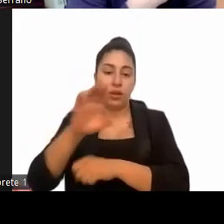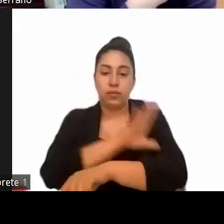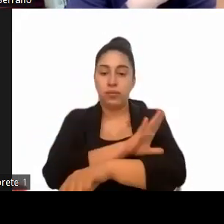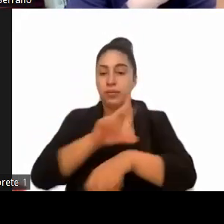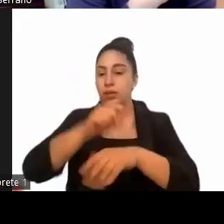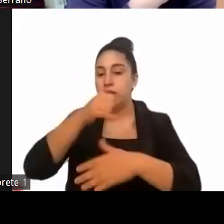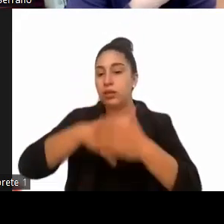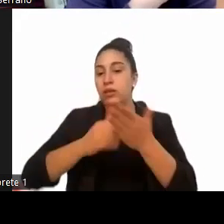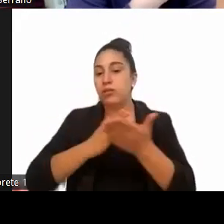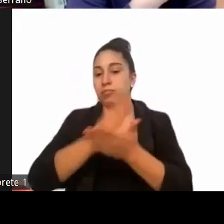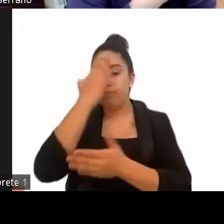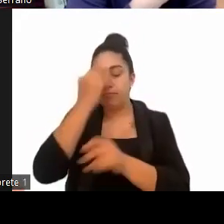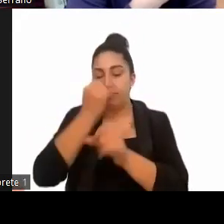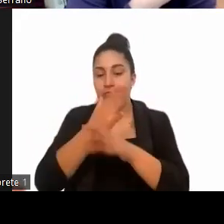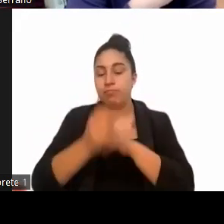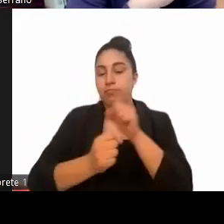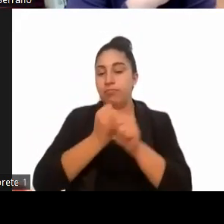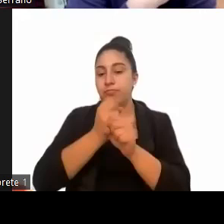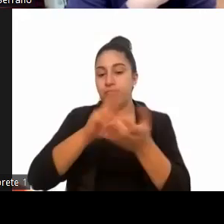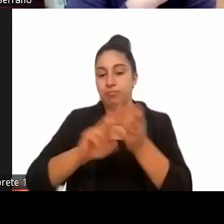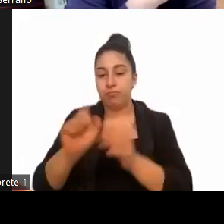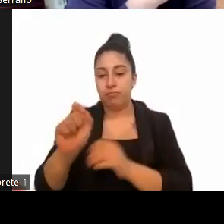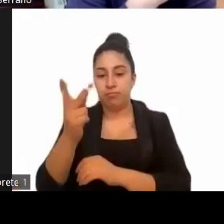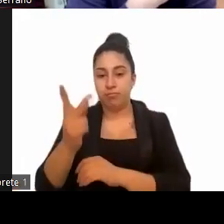legislatura 2022.